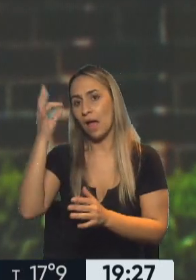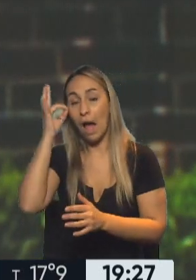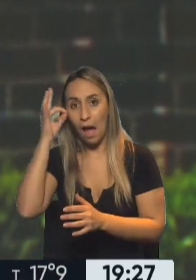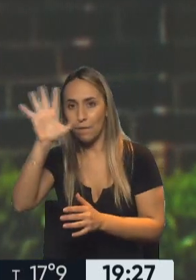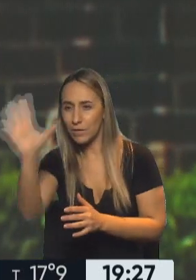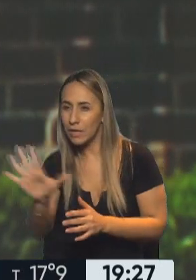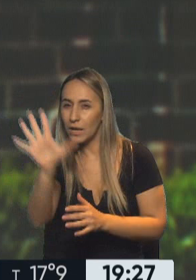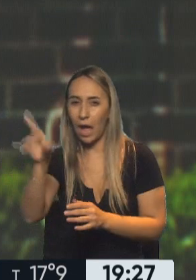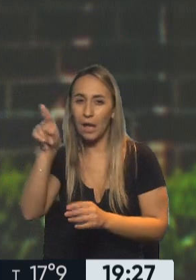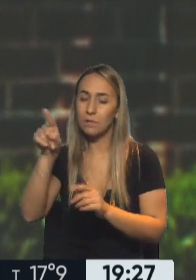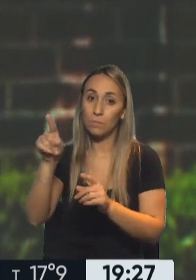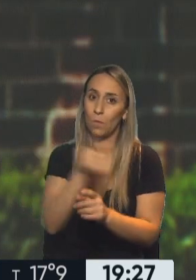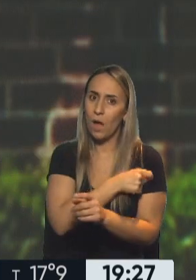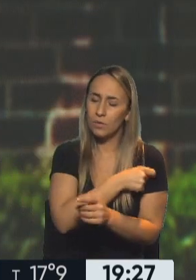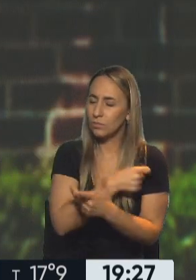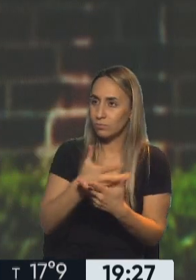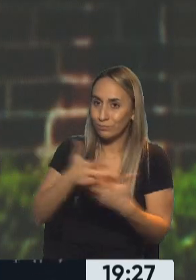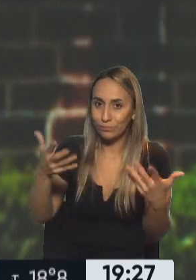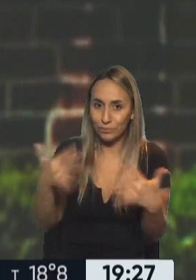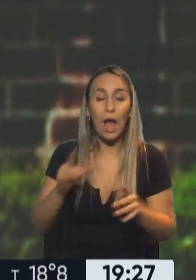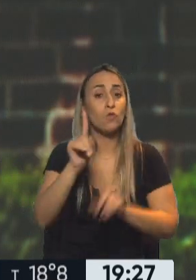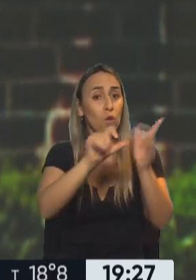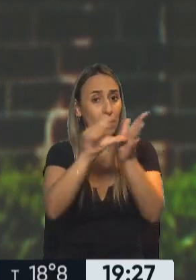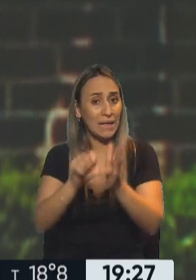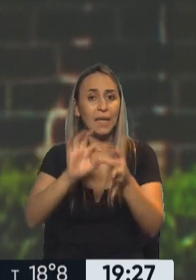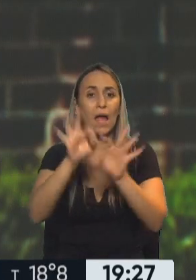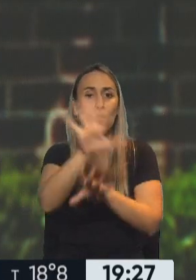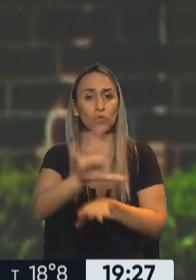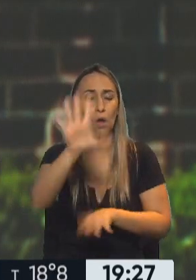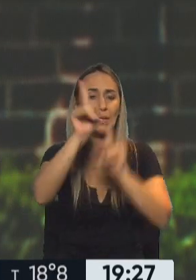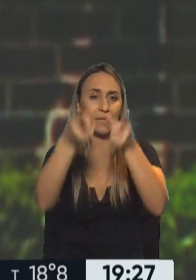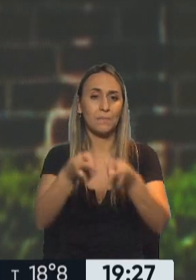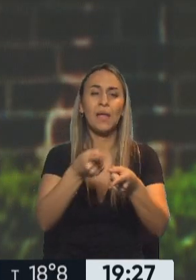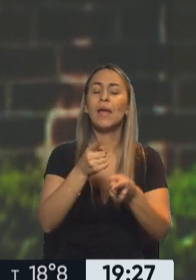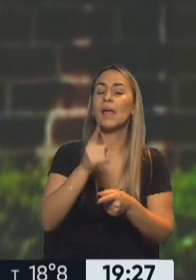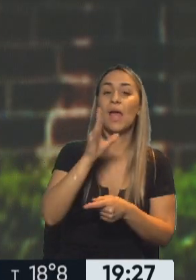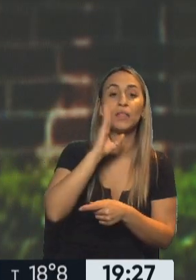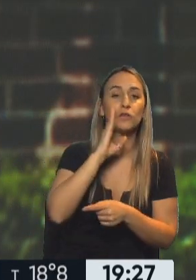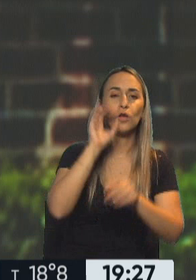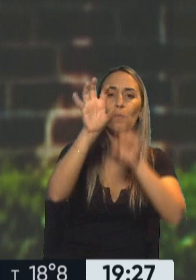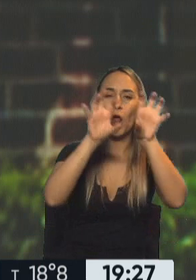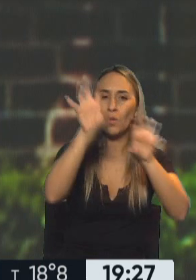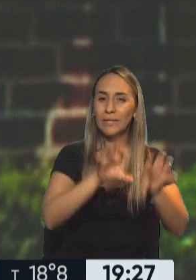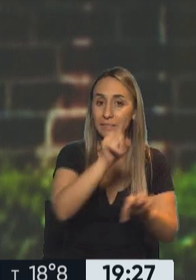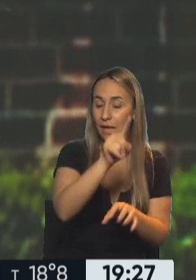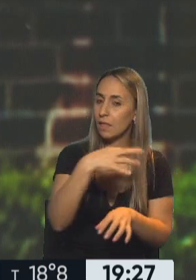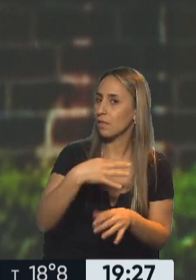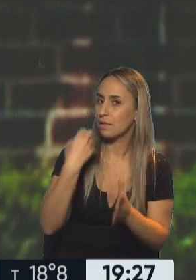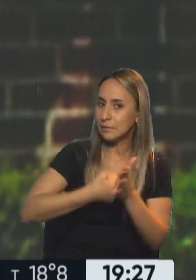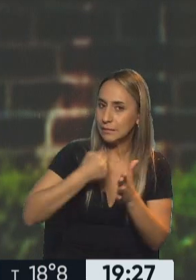masiva, multitudinaria. En todo caso, algunos países, Europa, y algunos estados de Estados Unidos, deben luchar contra